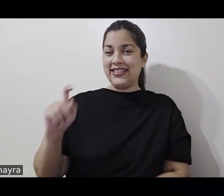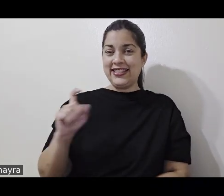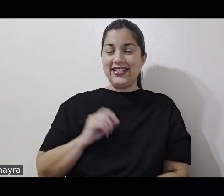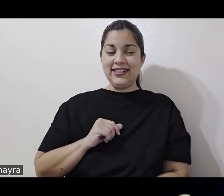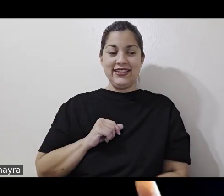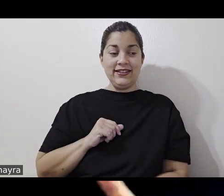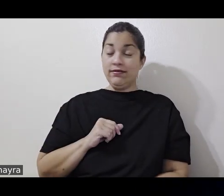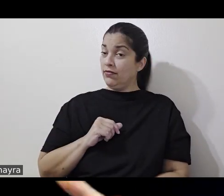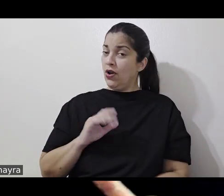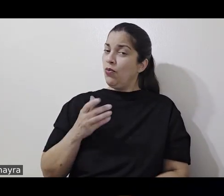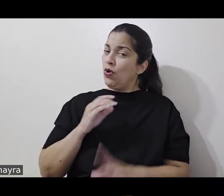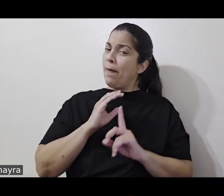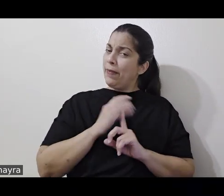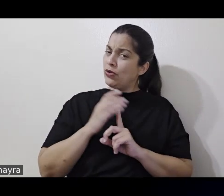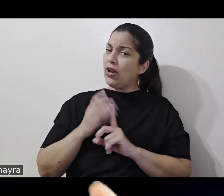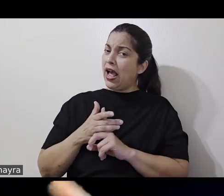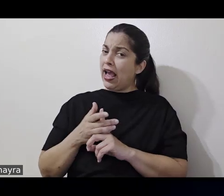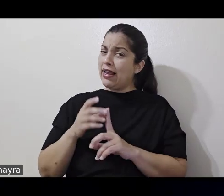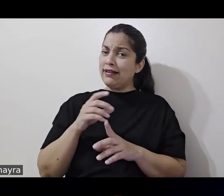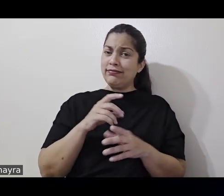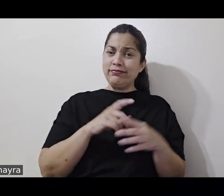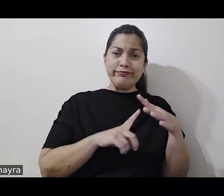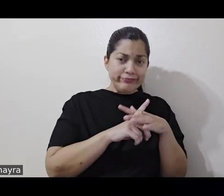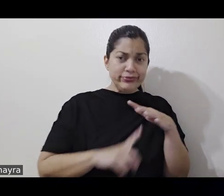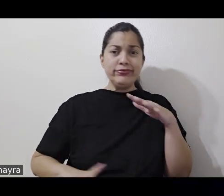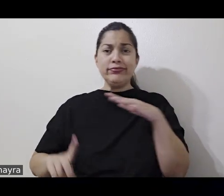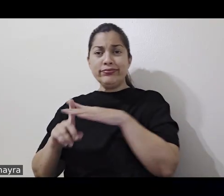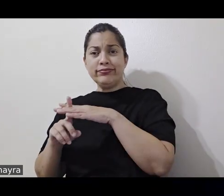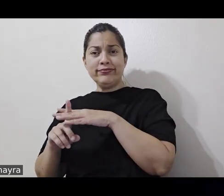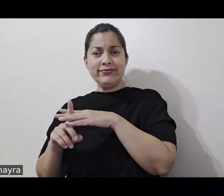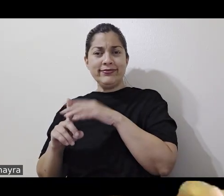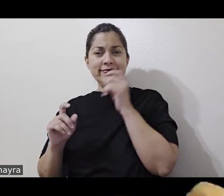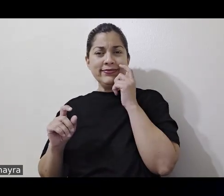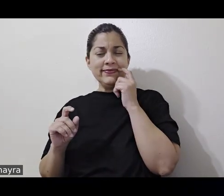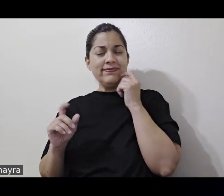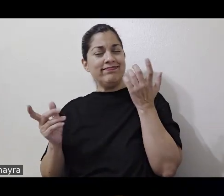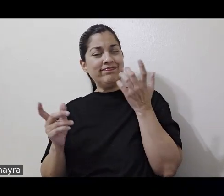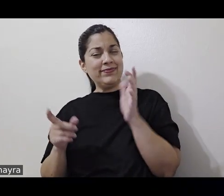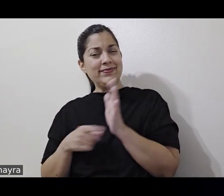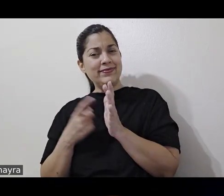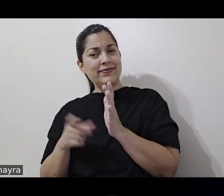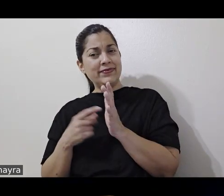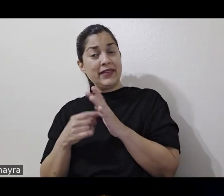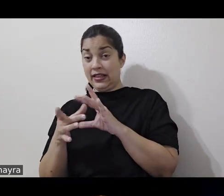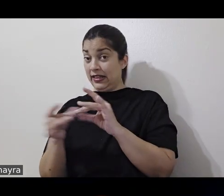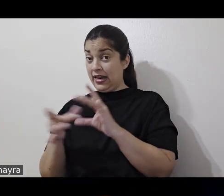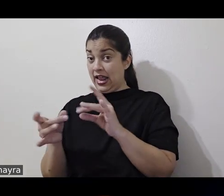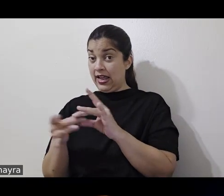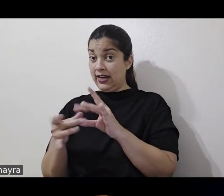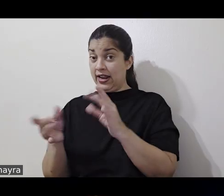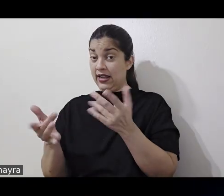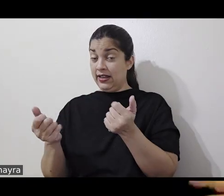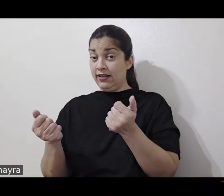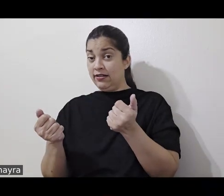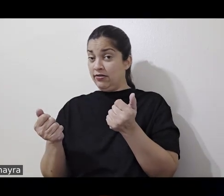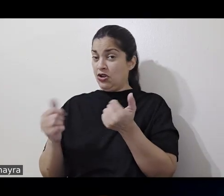estos personajes brincan de un lado a otro, y de momento, cuando narras